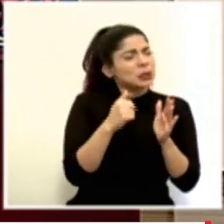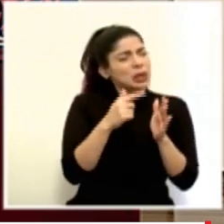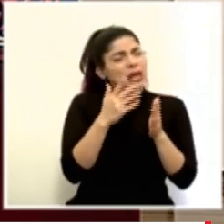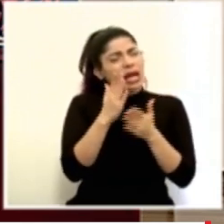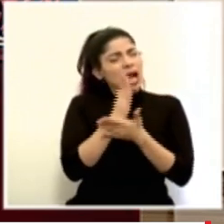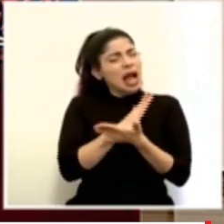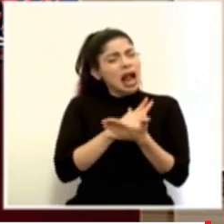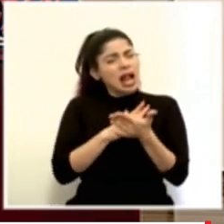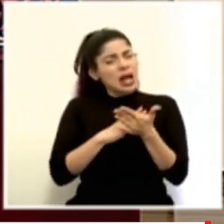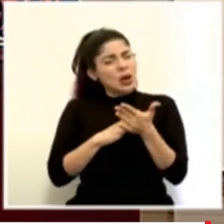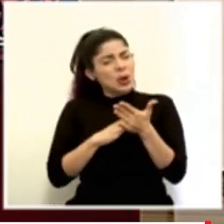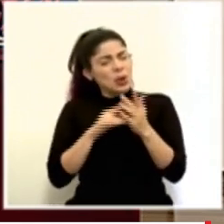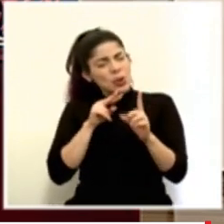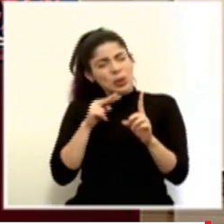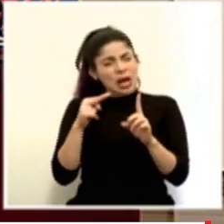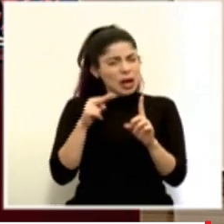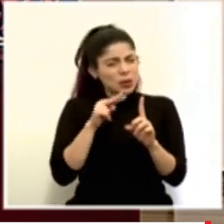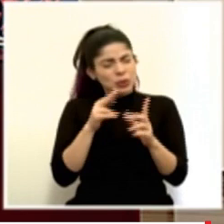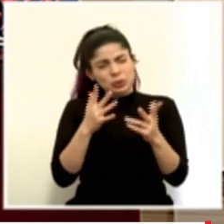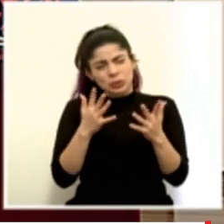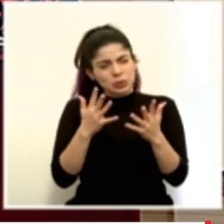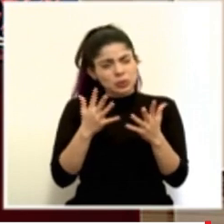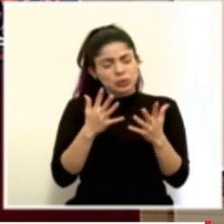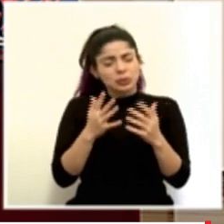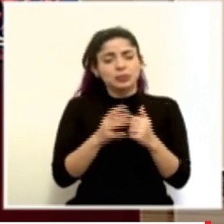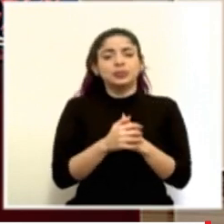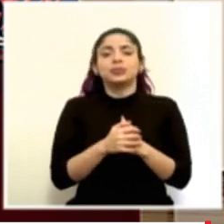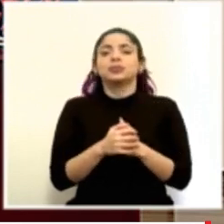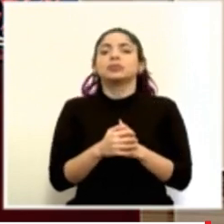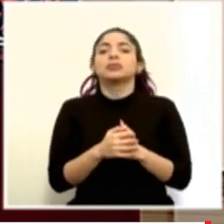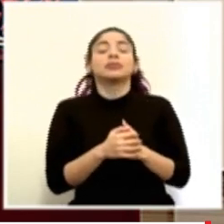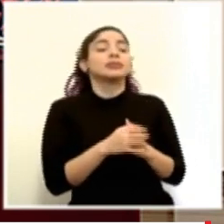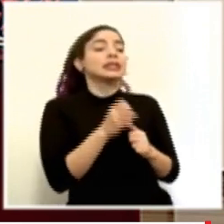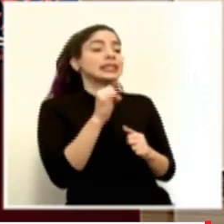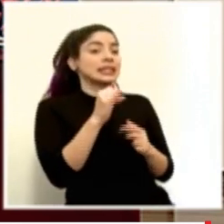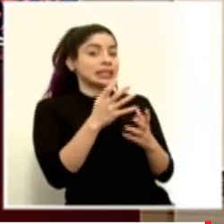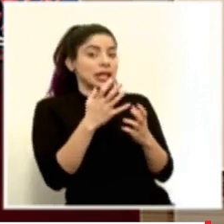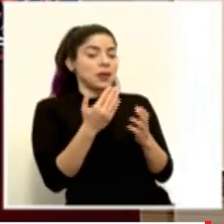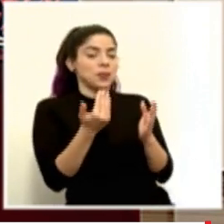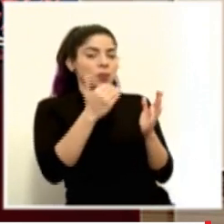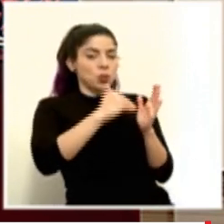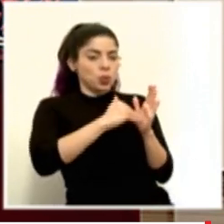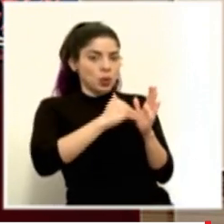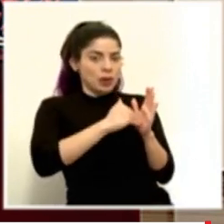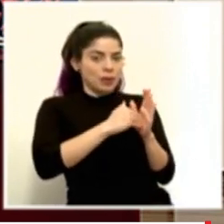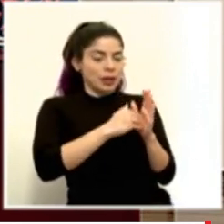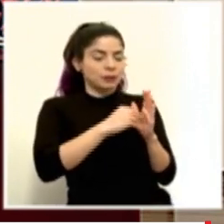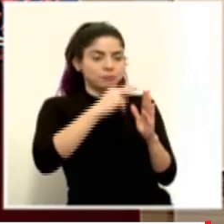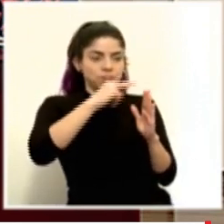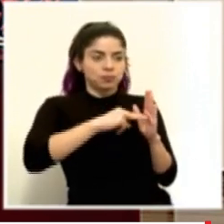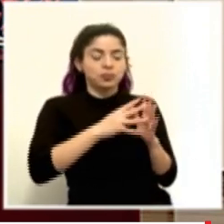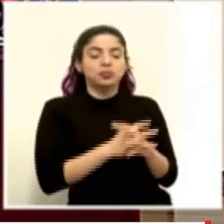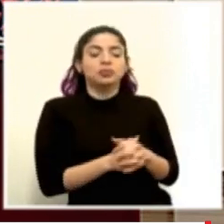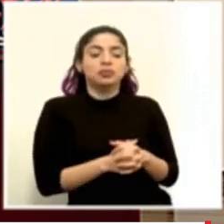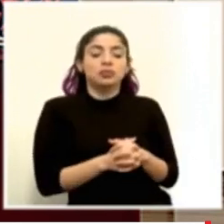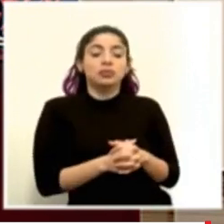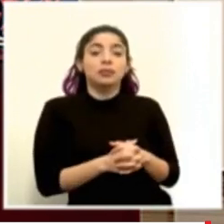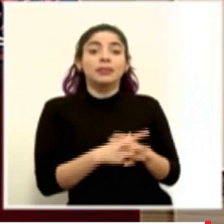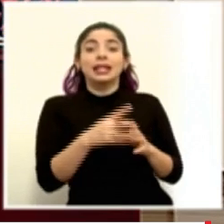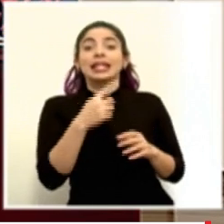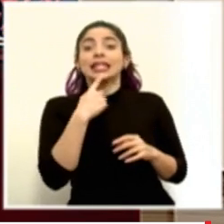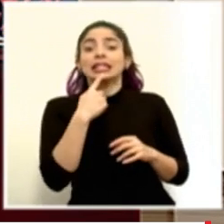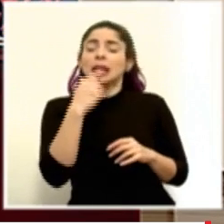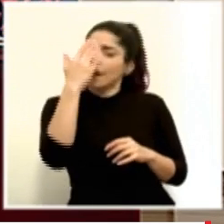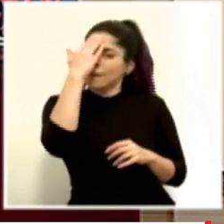como varios ángulos a la pregunta. Si gusta se la vuelvo a reiterar. Indica